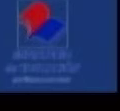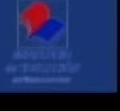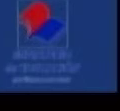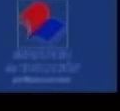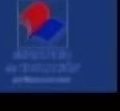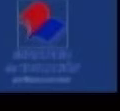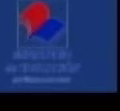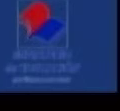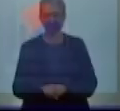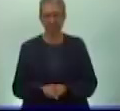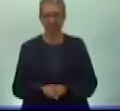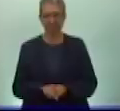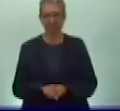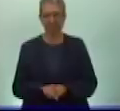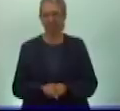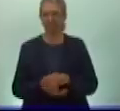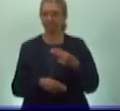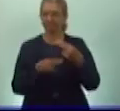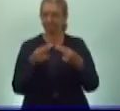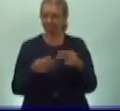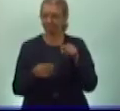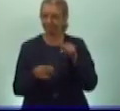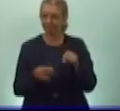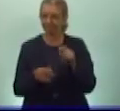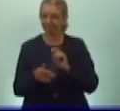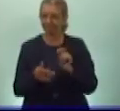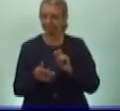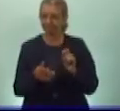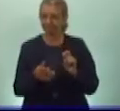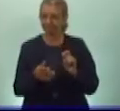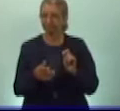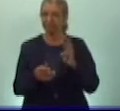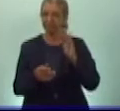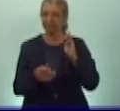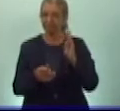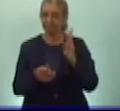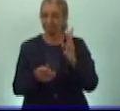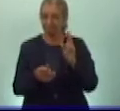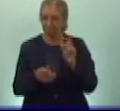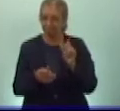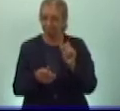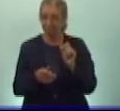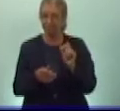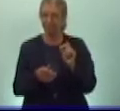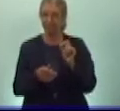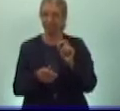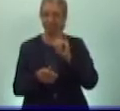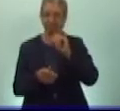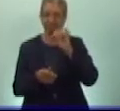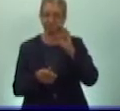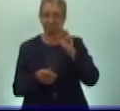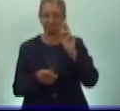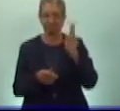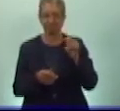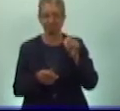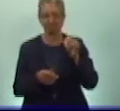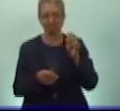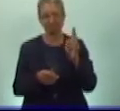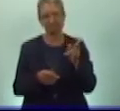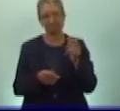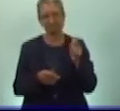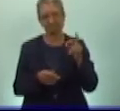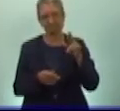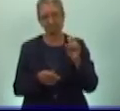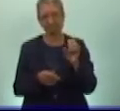Para poder realizar este ejercicio, es importante que recuerden que los números impares tienen como última cifra, como habíamos visto anteriormente,